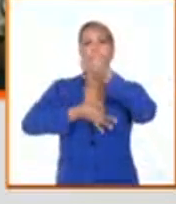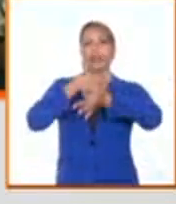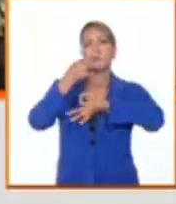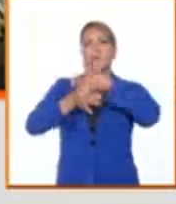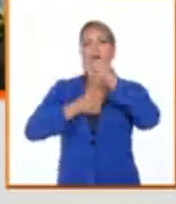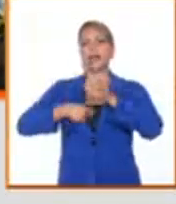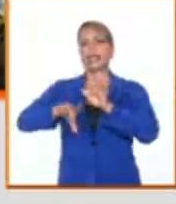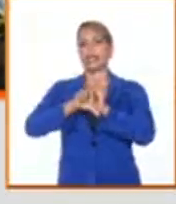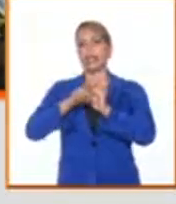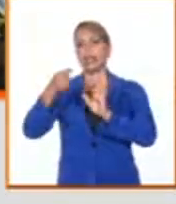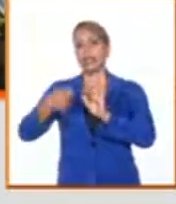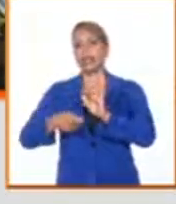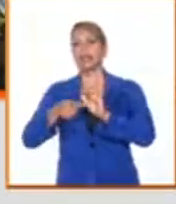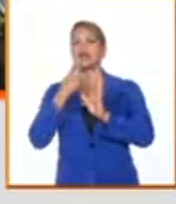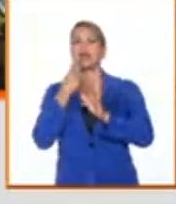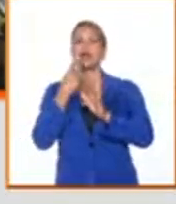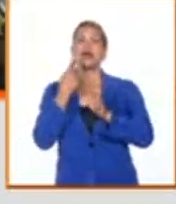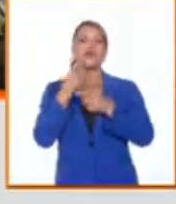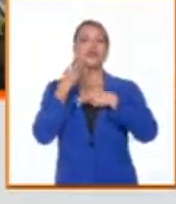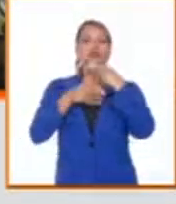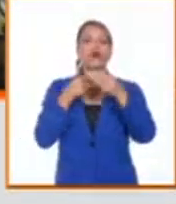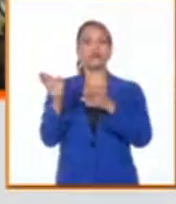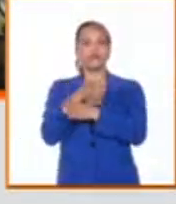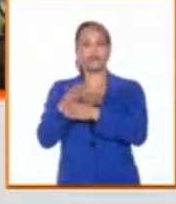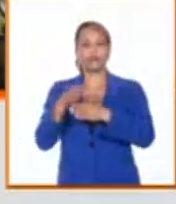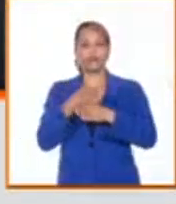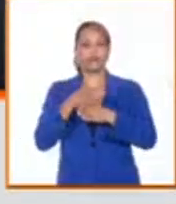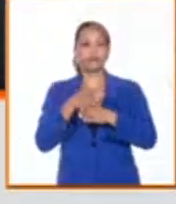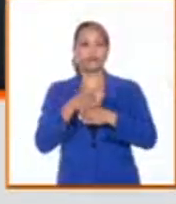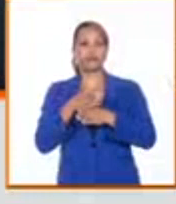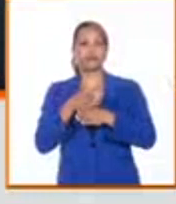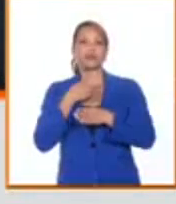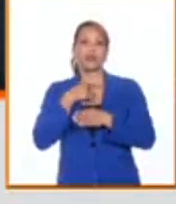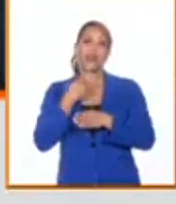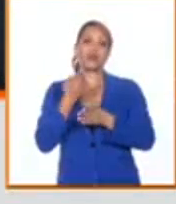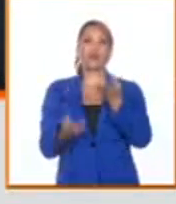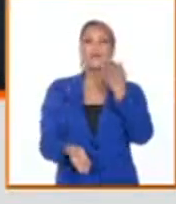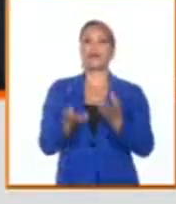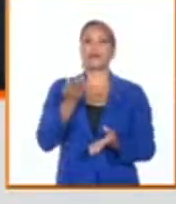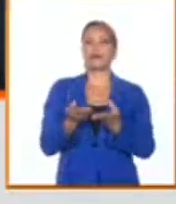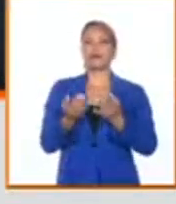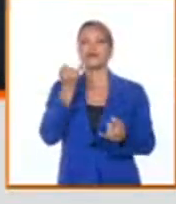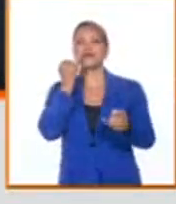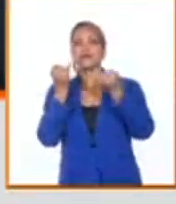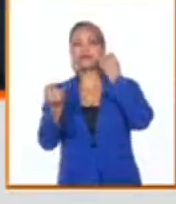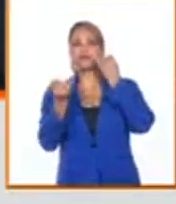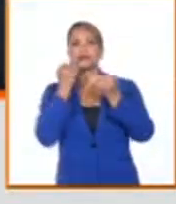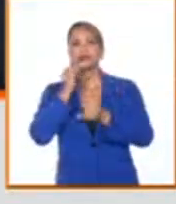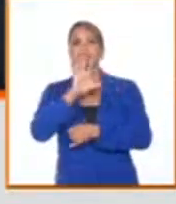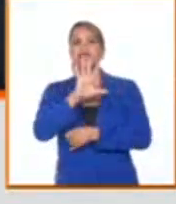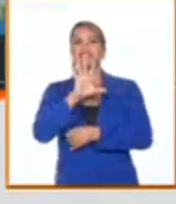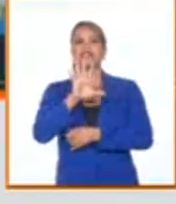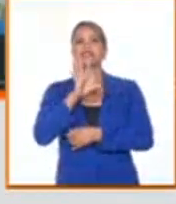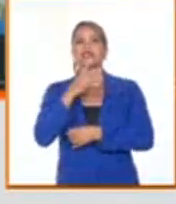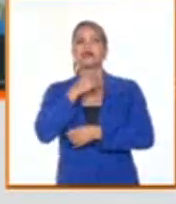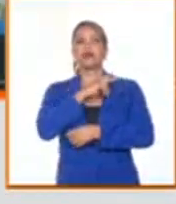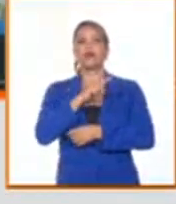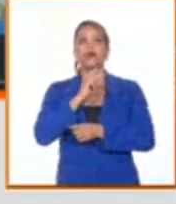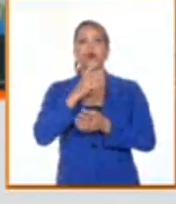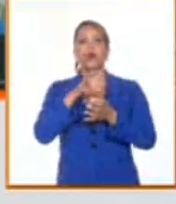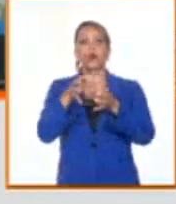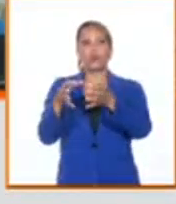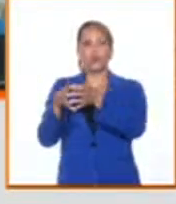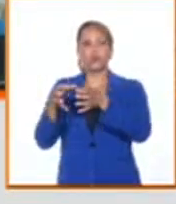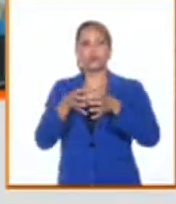en la ley, que la hacen distintiva con relación a las que hemos podido identificar en los cinco continentes.